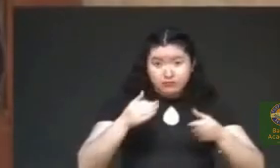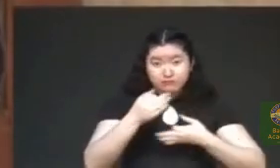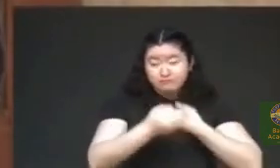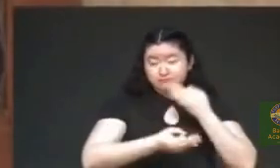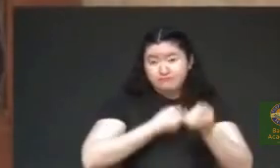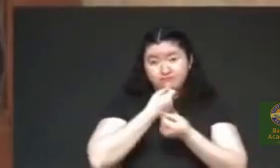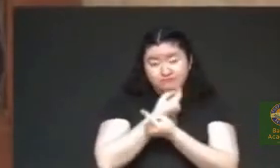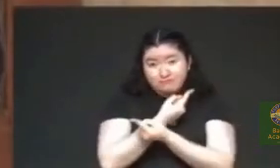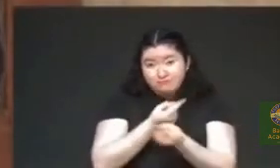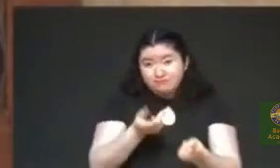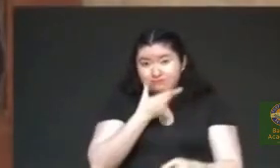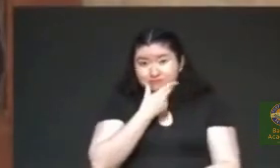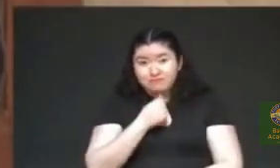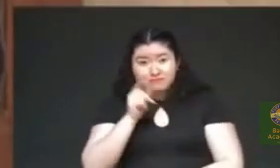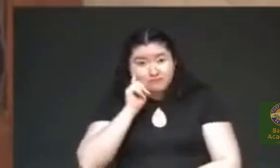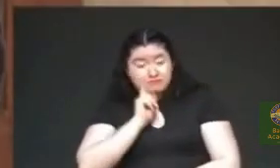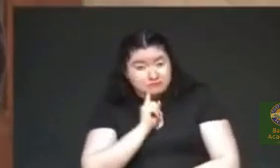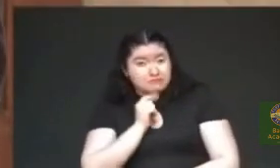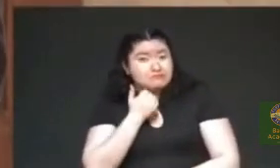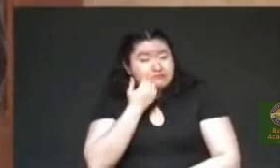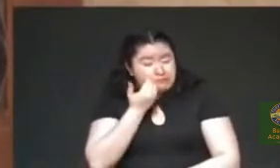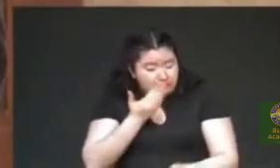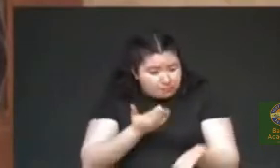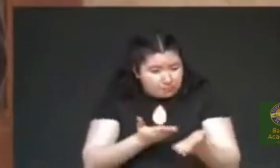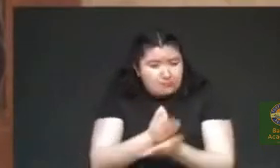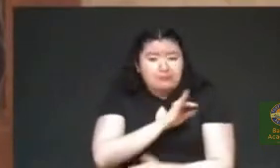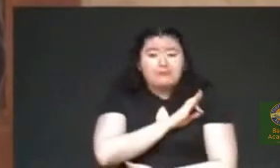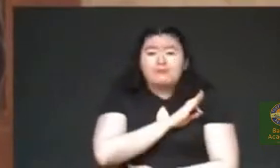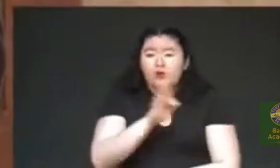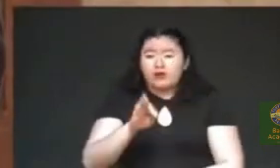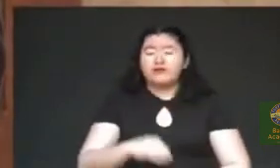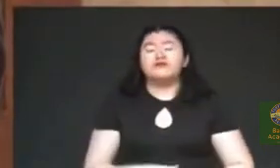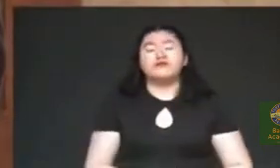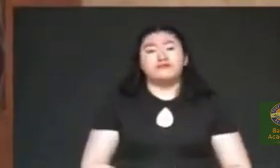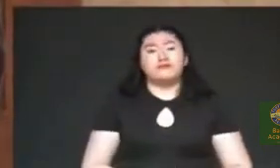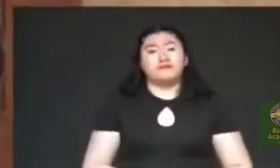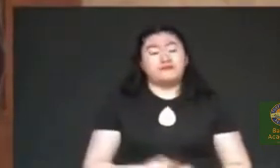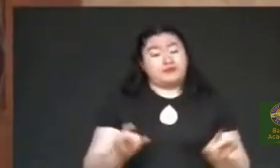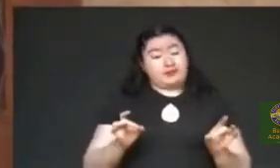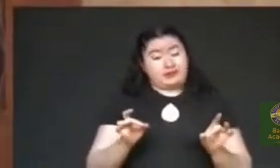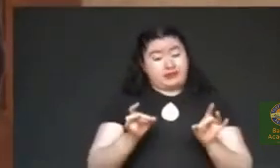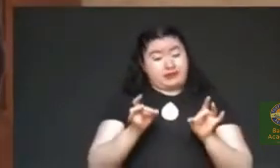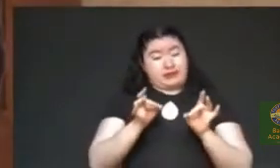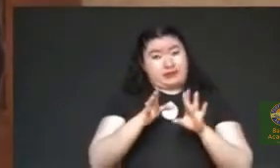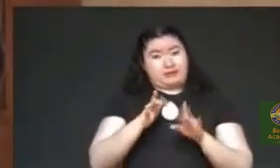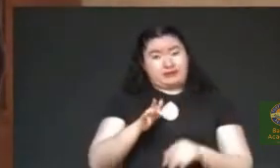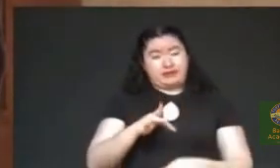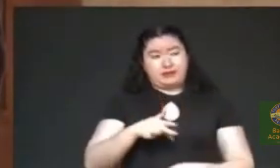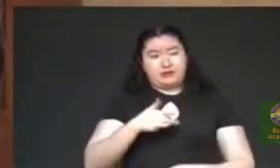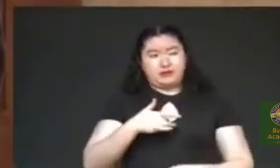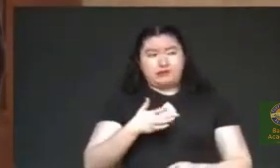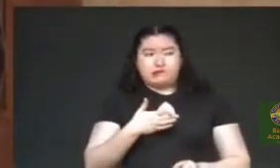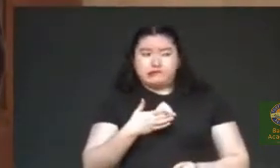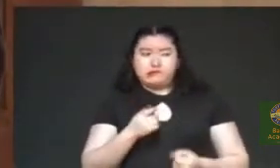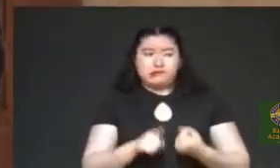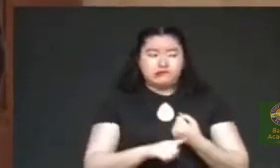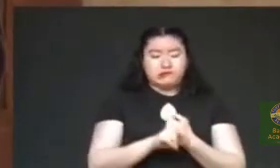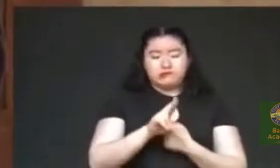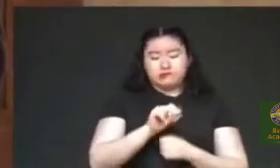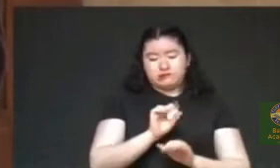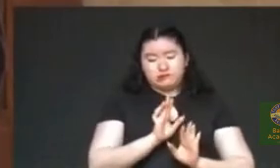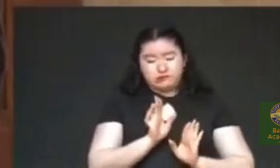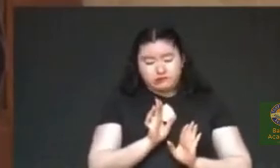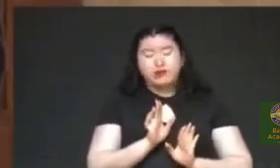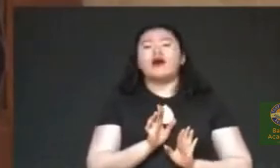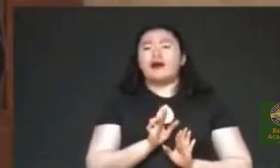niños. Si alguien por cualquier consideración considera que no es conveniente, se va a mantener